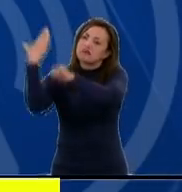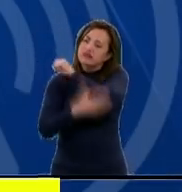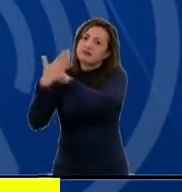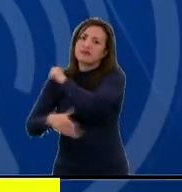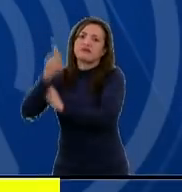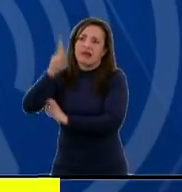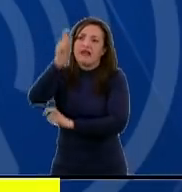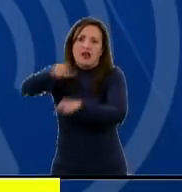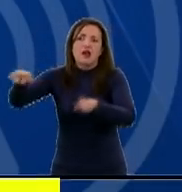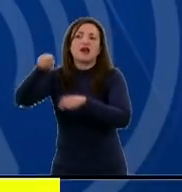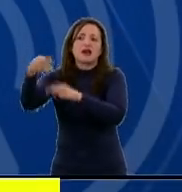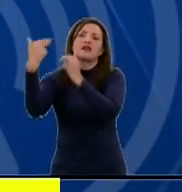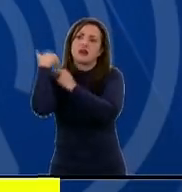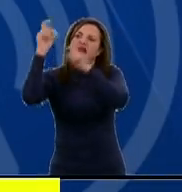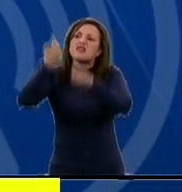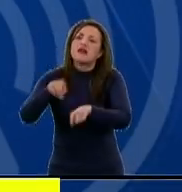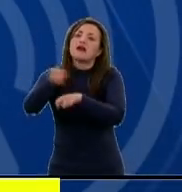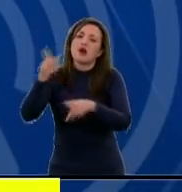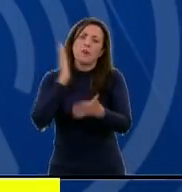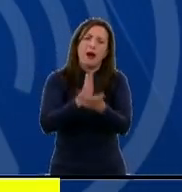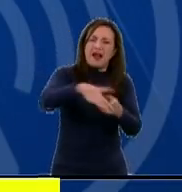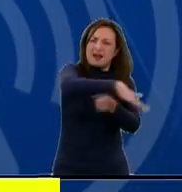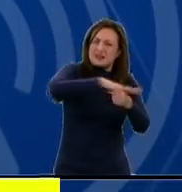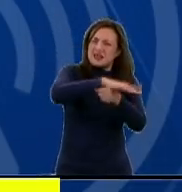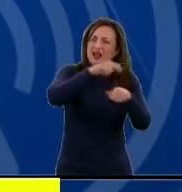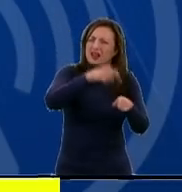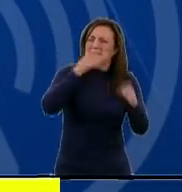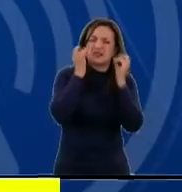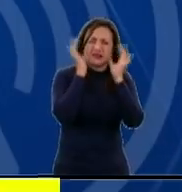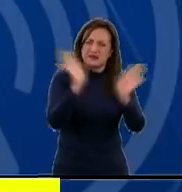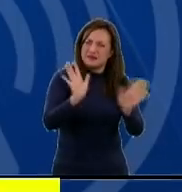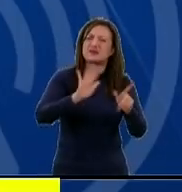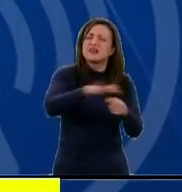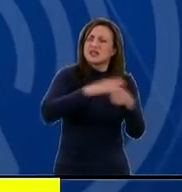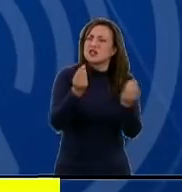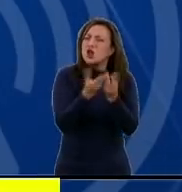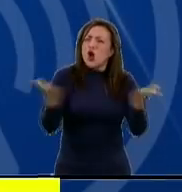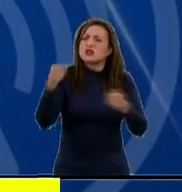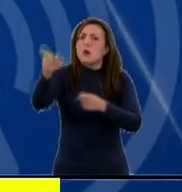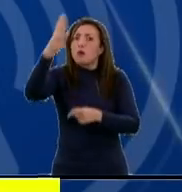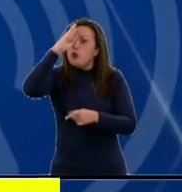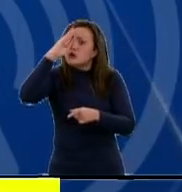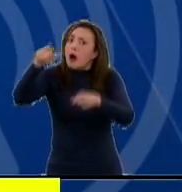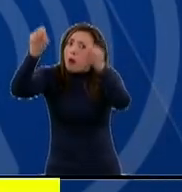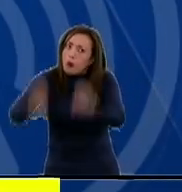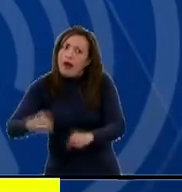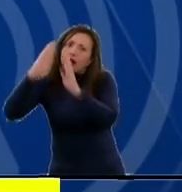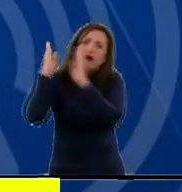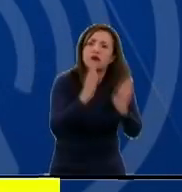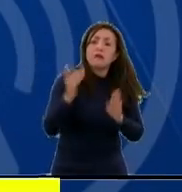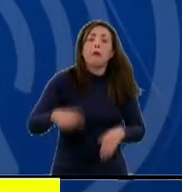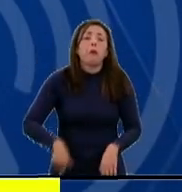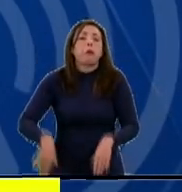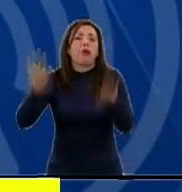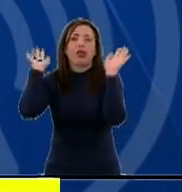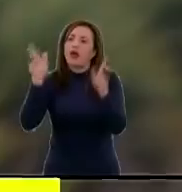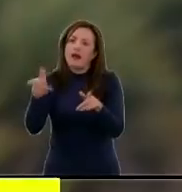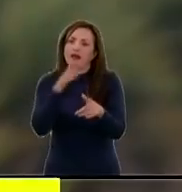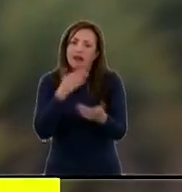de esta tragedia. Hubo muchas cosas que los policías pudieron hacer y no lo